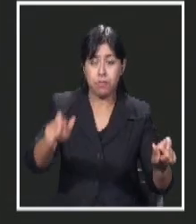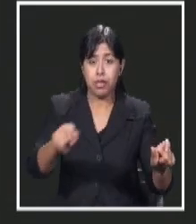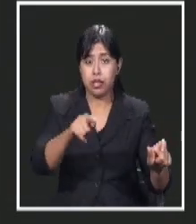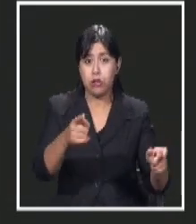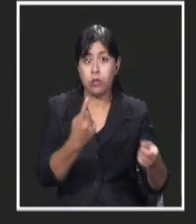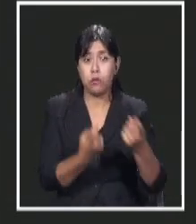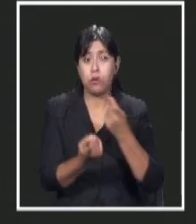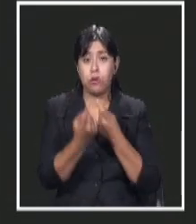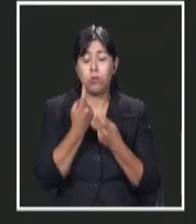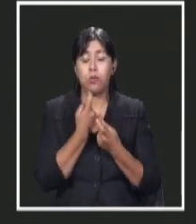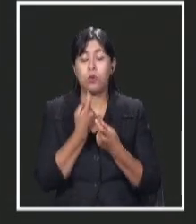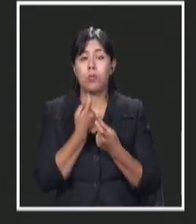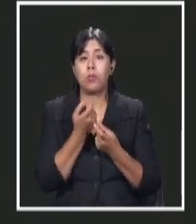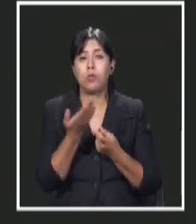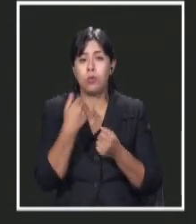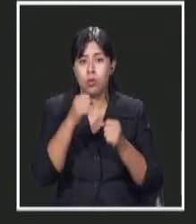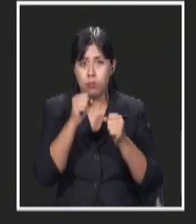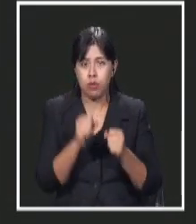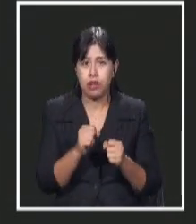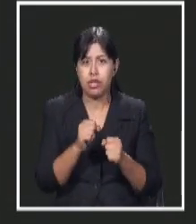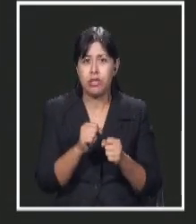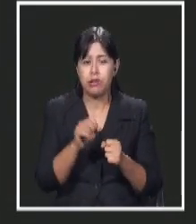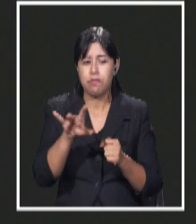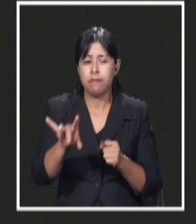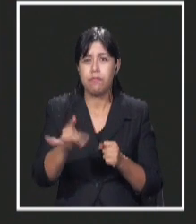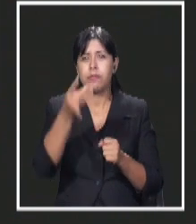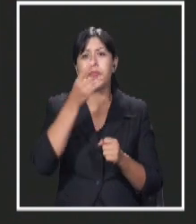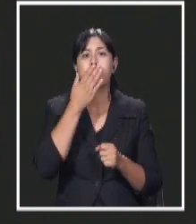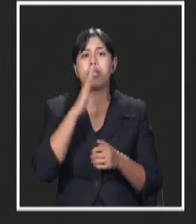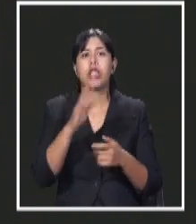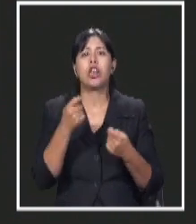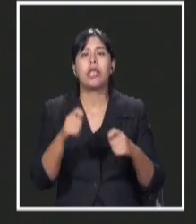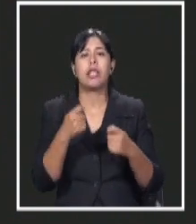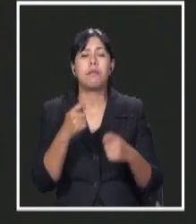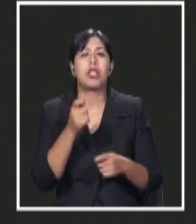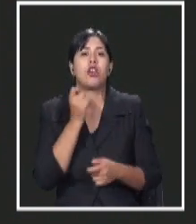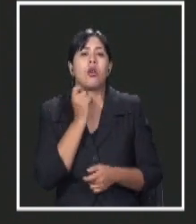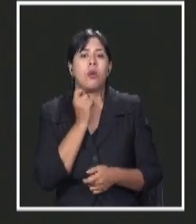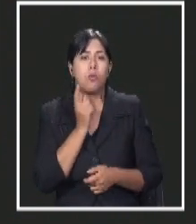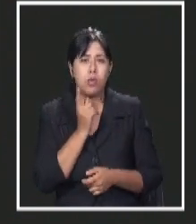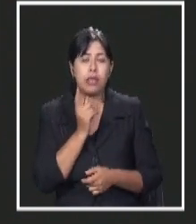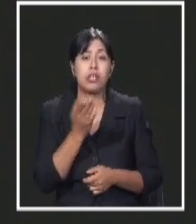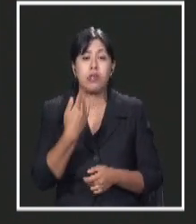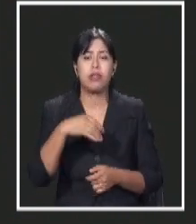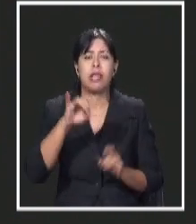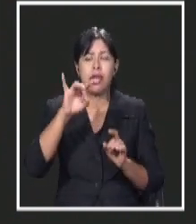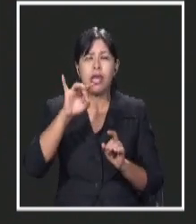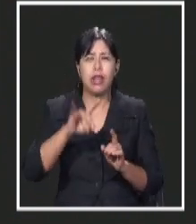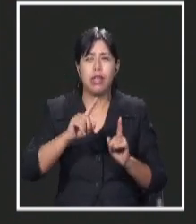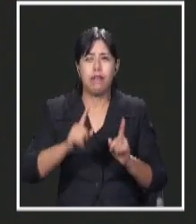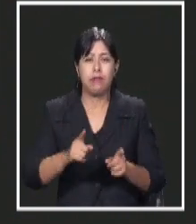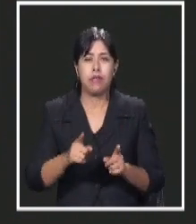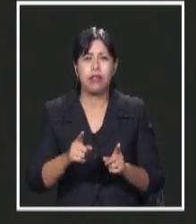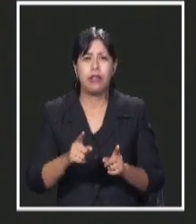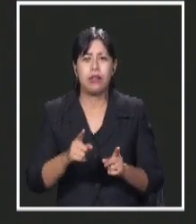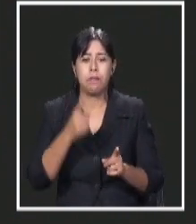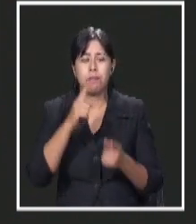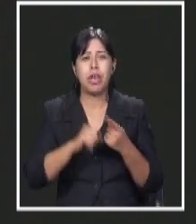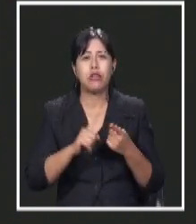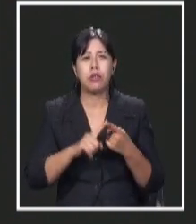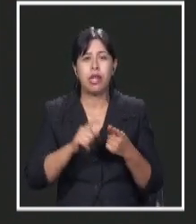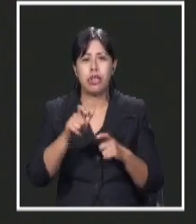consultan, poder determinar cuál sería el mejor tratamiento. O sea, tenemos que saber personalizar las intervenciones en salud